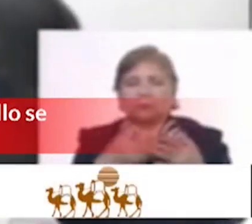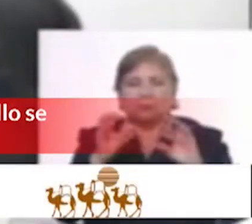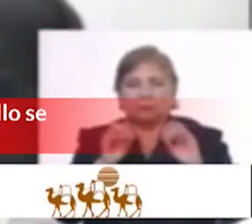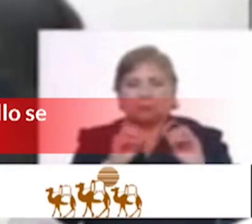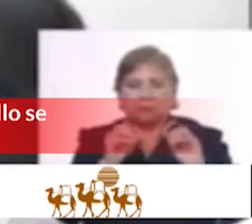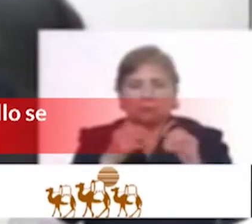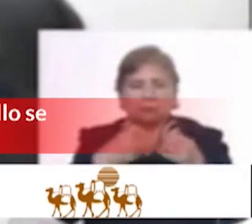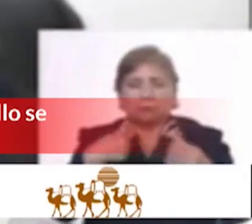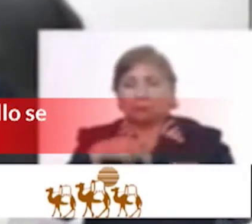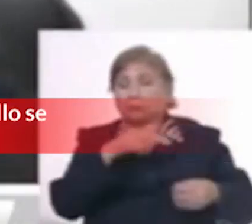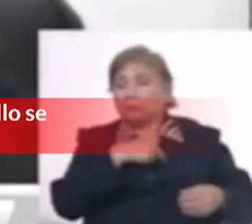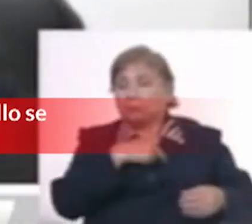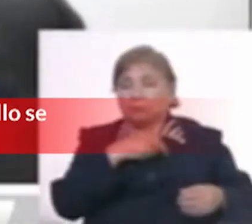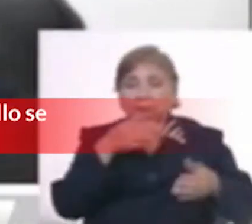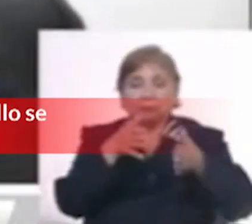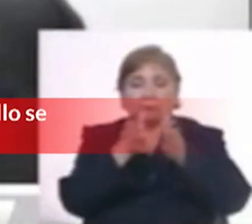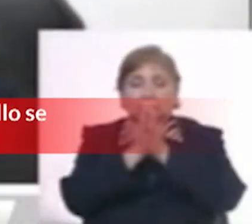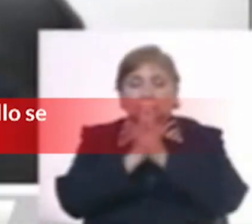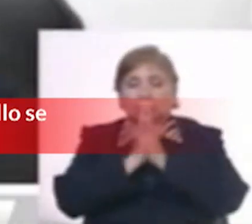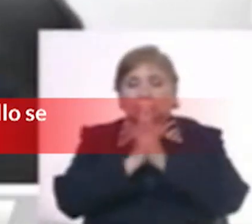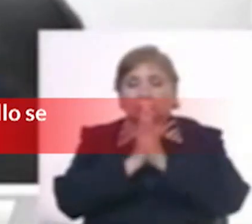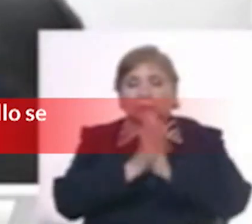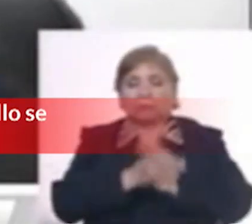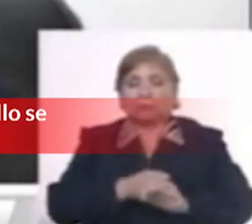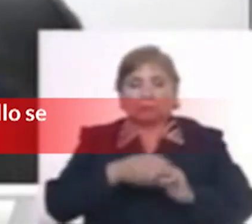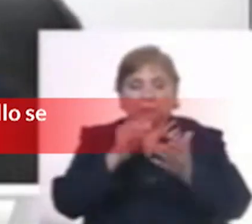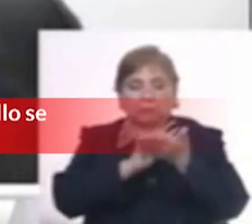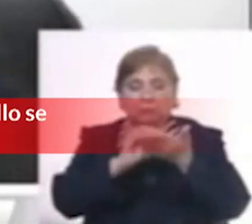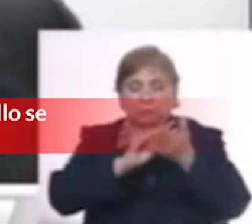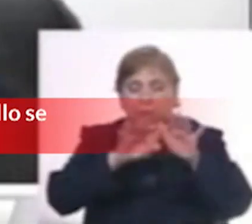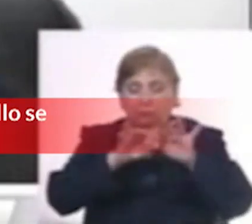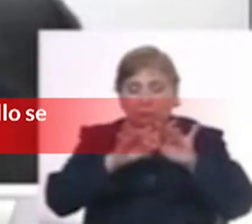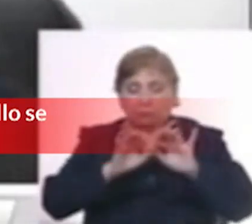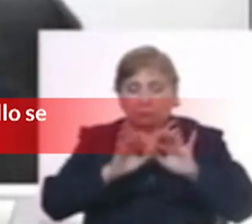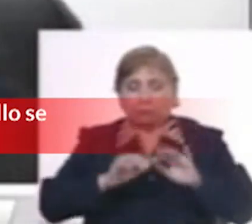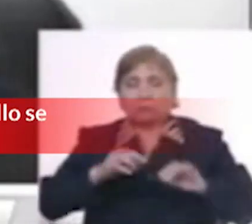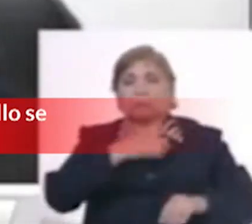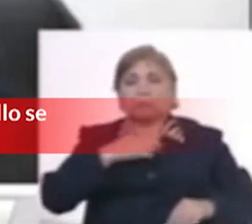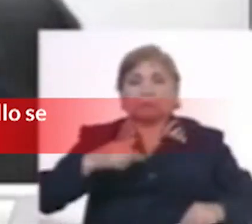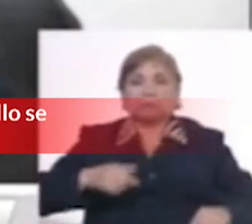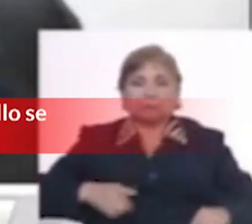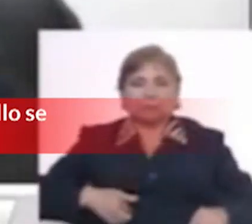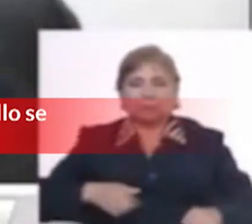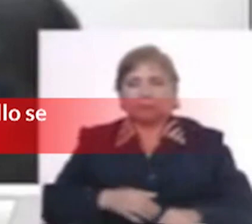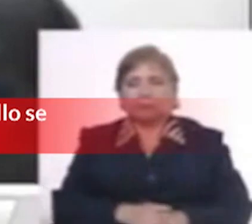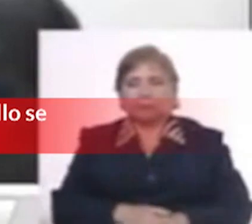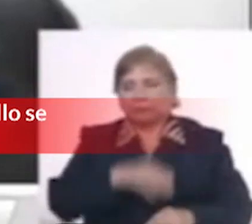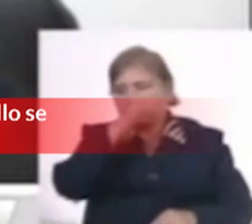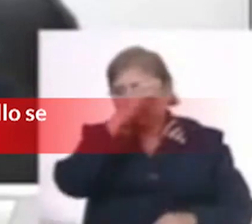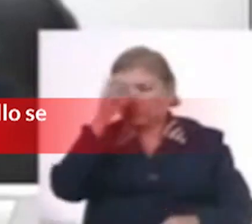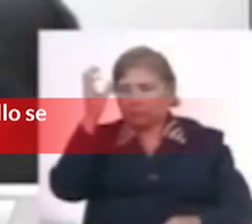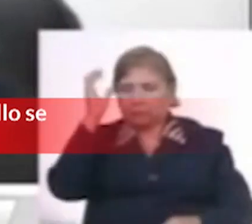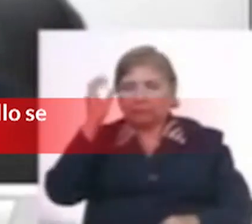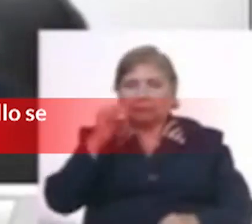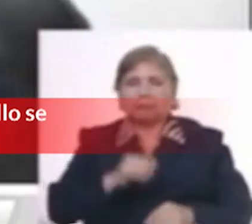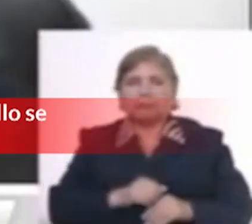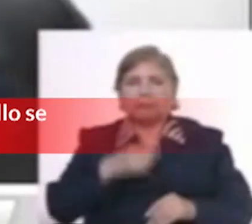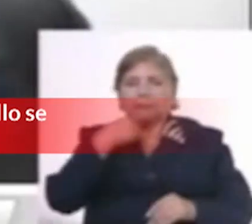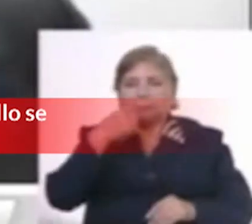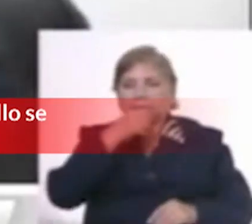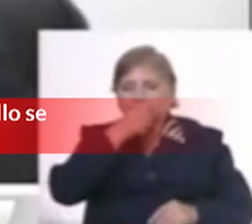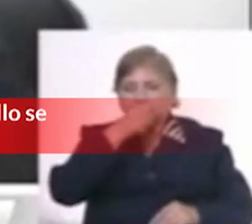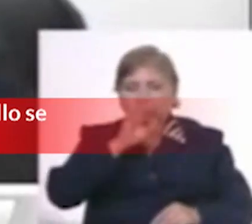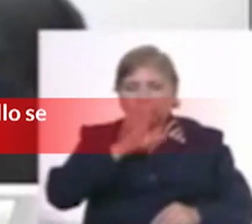que nosotros estamos pidiendo por escrito que el presidente Pedro Castillo Terrones